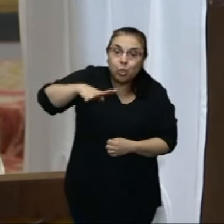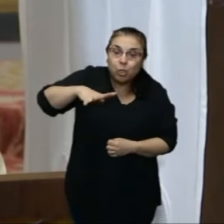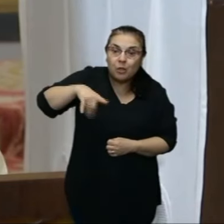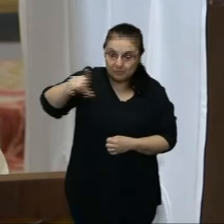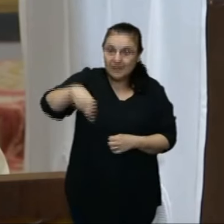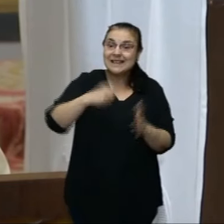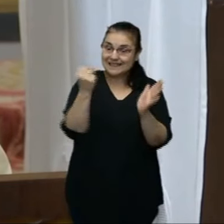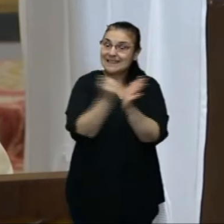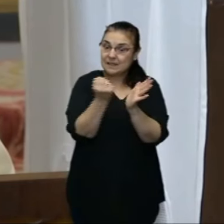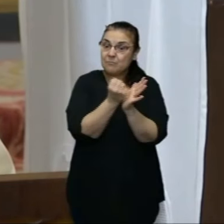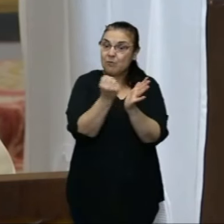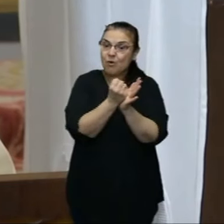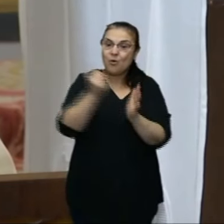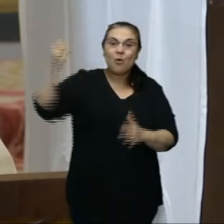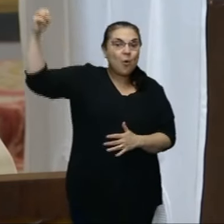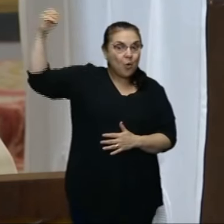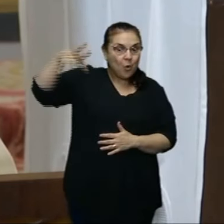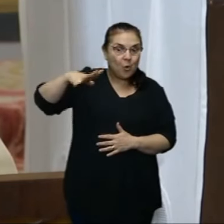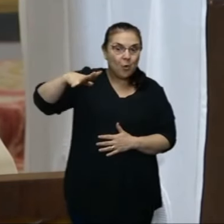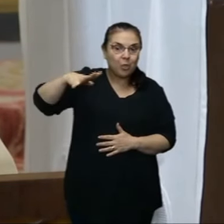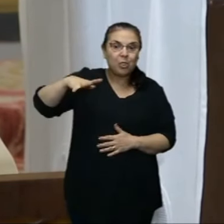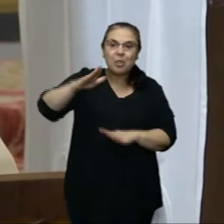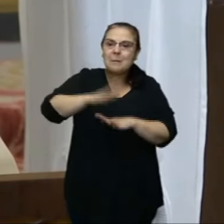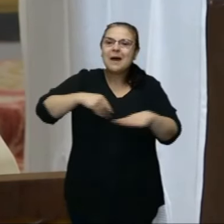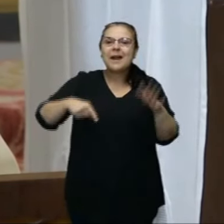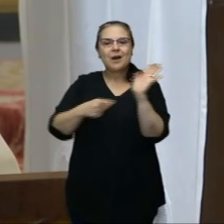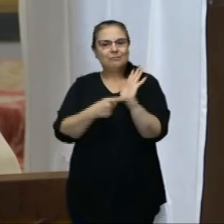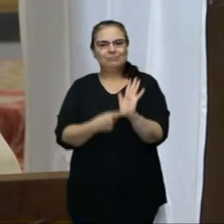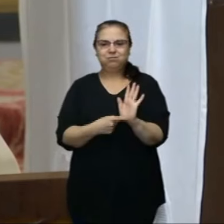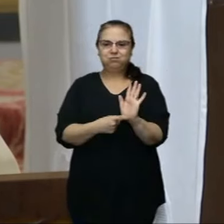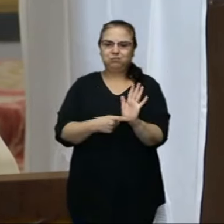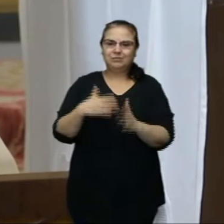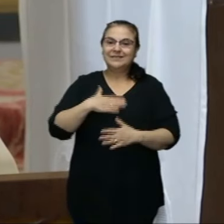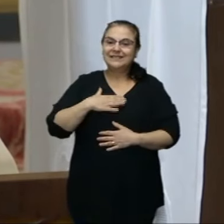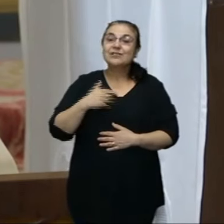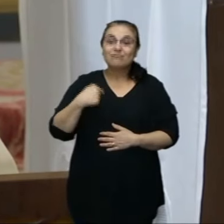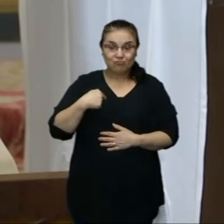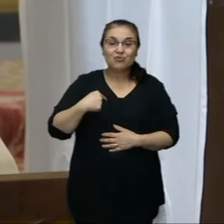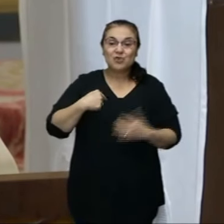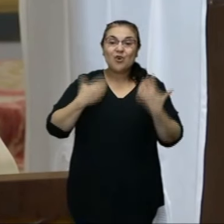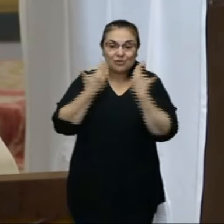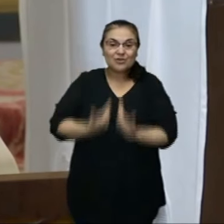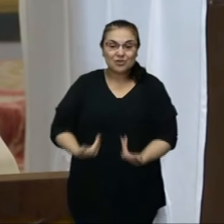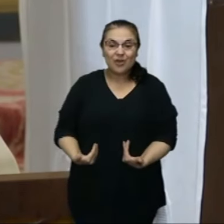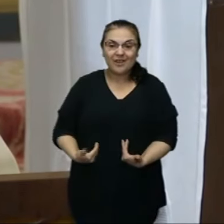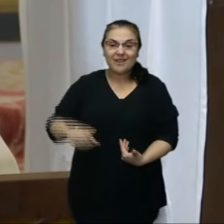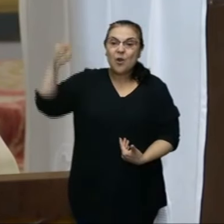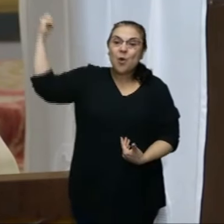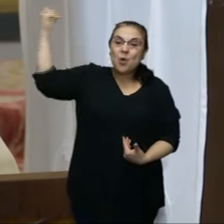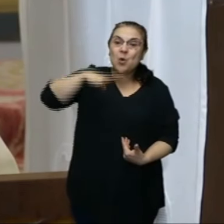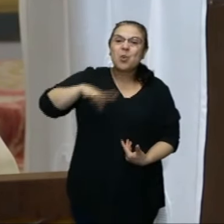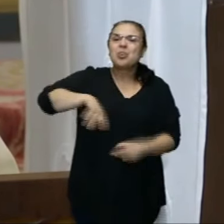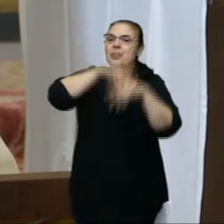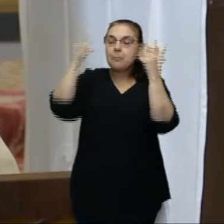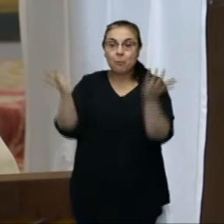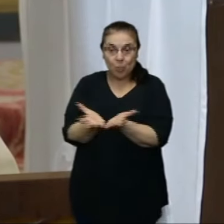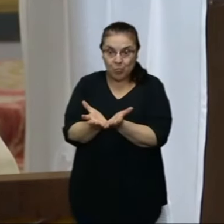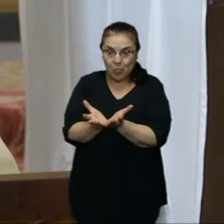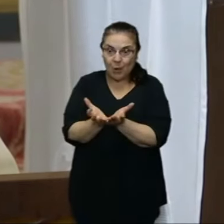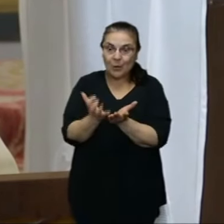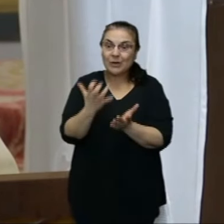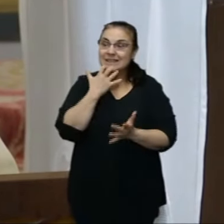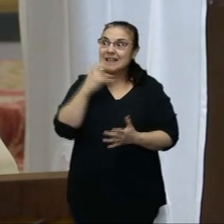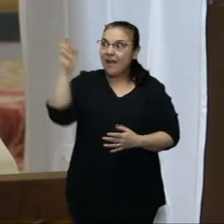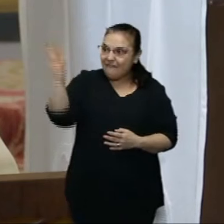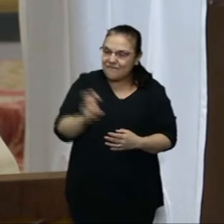símbolo de la luz para presentarse a sí mismo. Yo soy la luz del mundo. El que viene a mí no camina